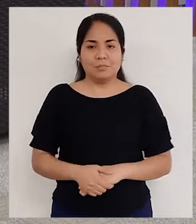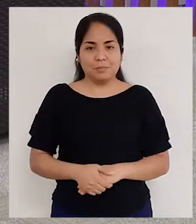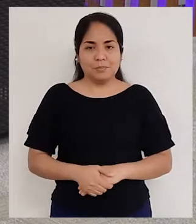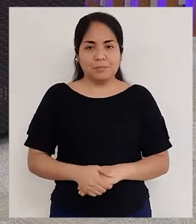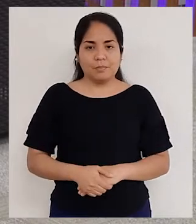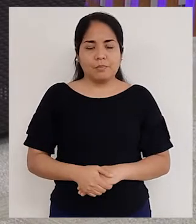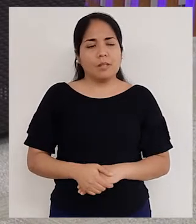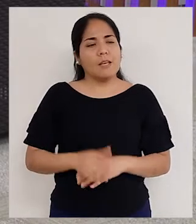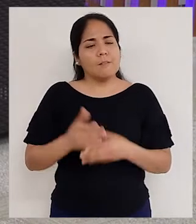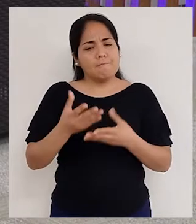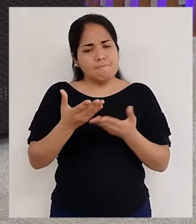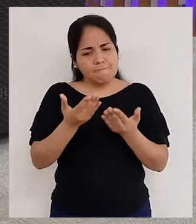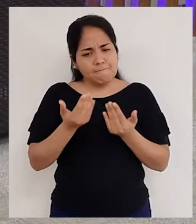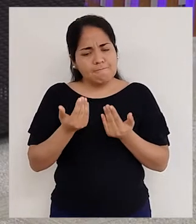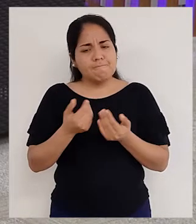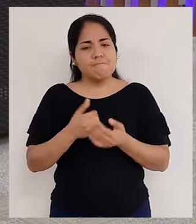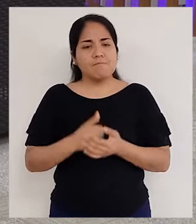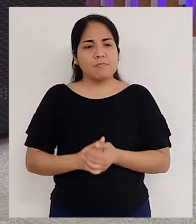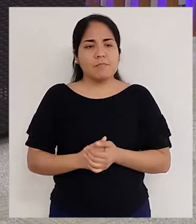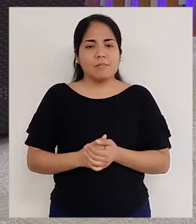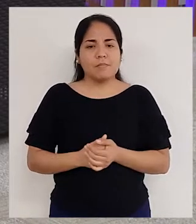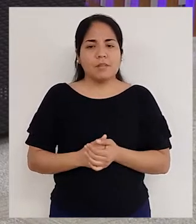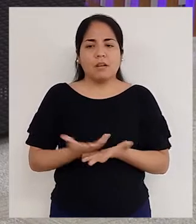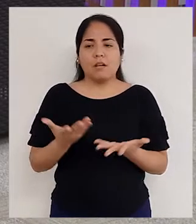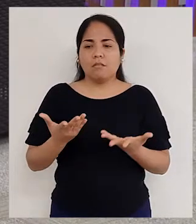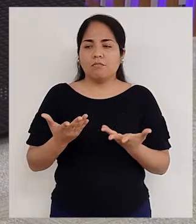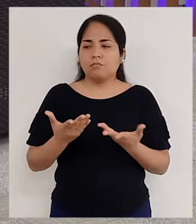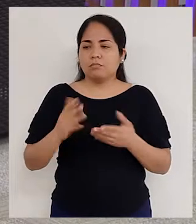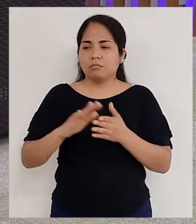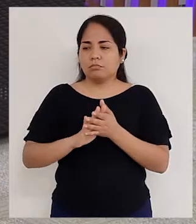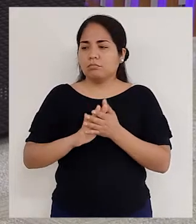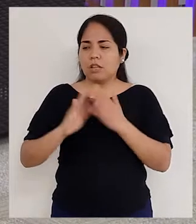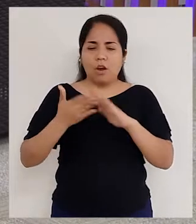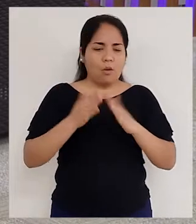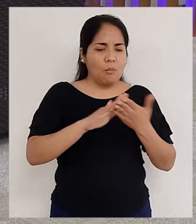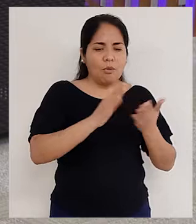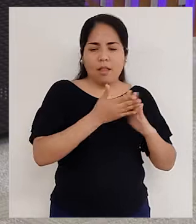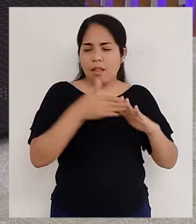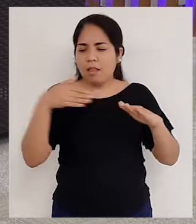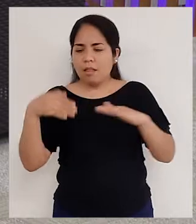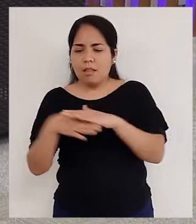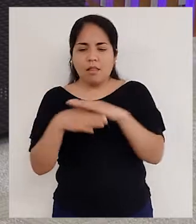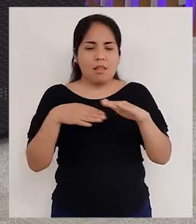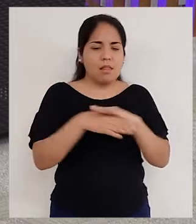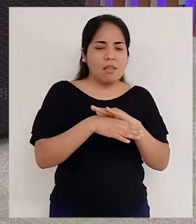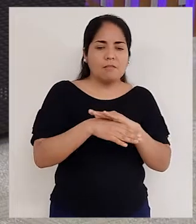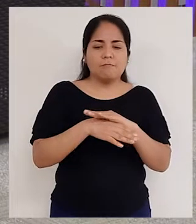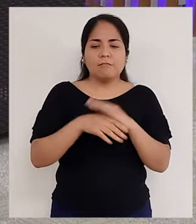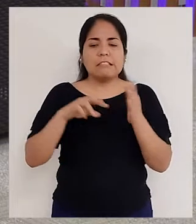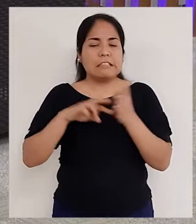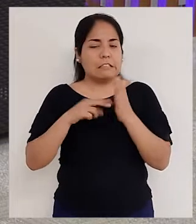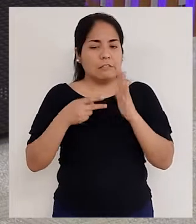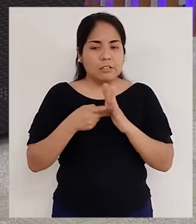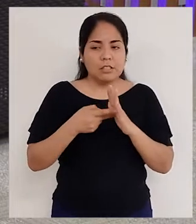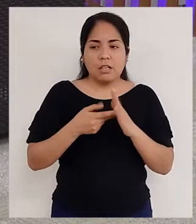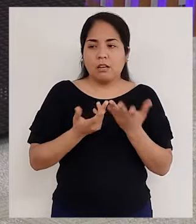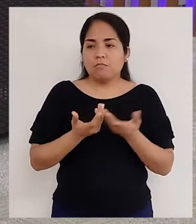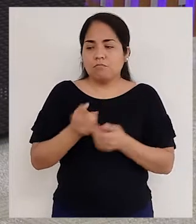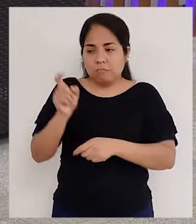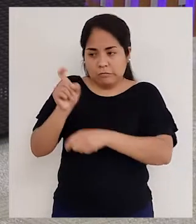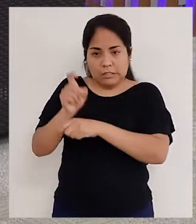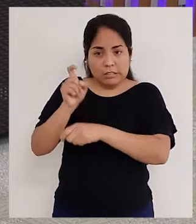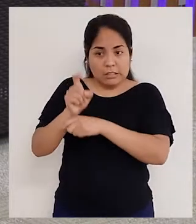Buenas tardes ya, gracias. Cuénteme, ¿una ciudad accesible debe ir de la mano con un tema